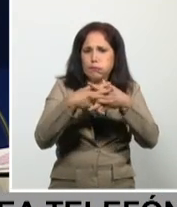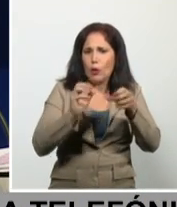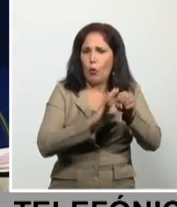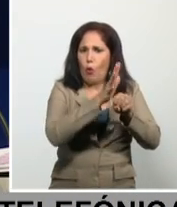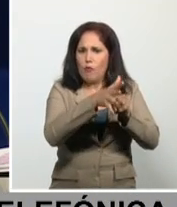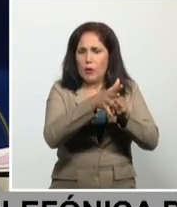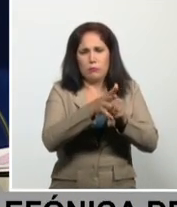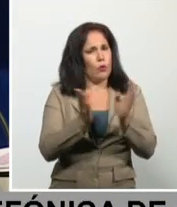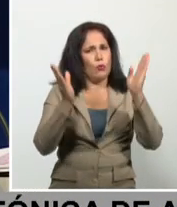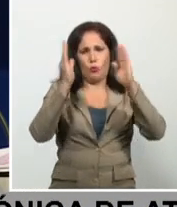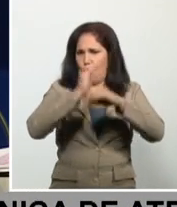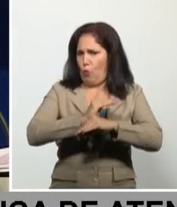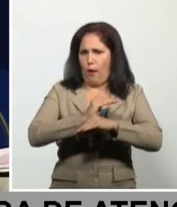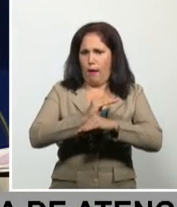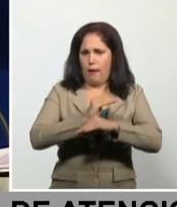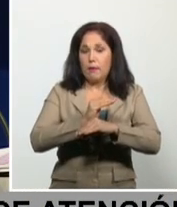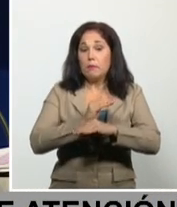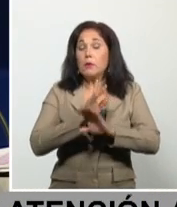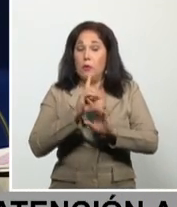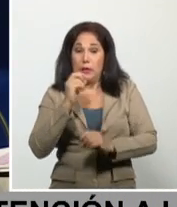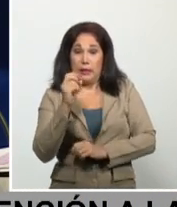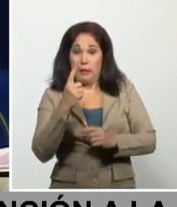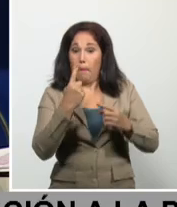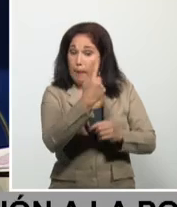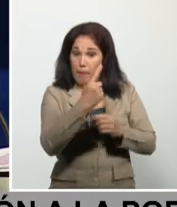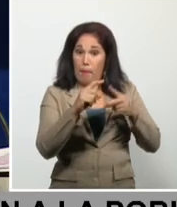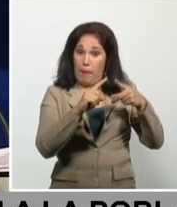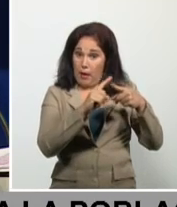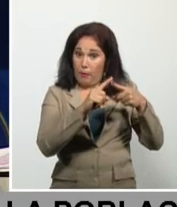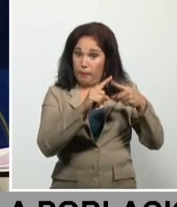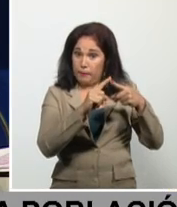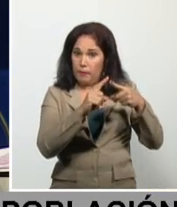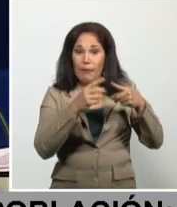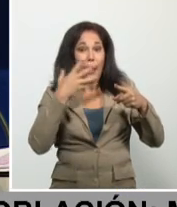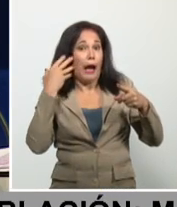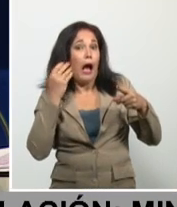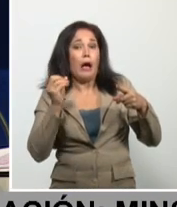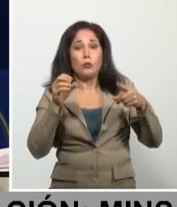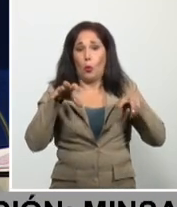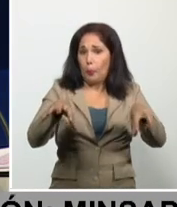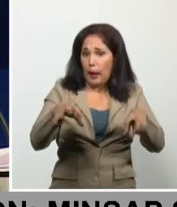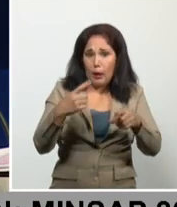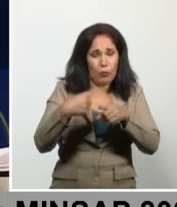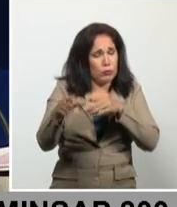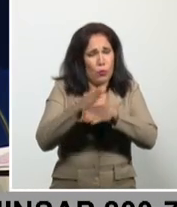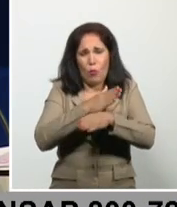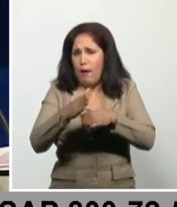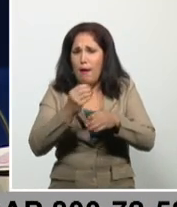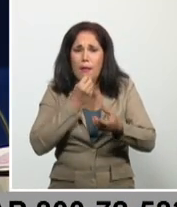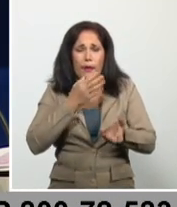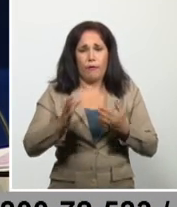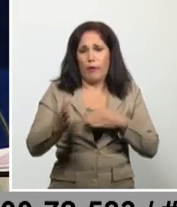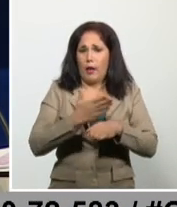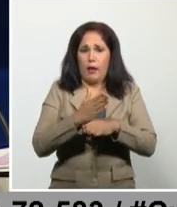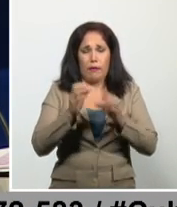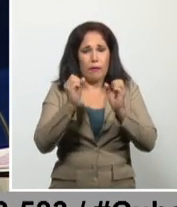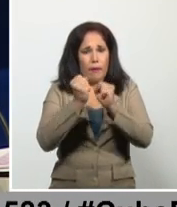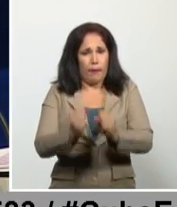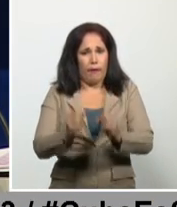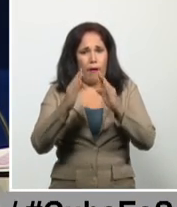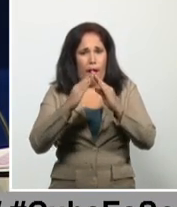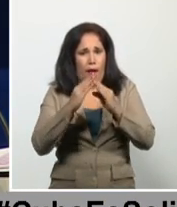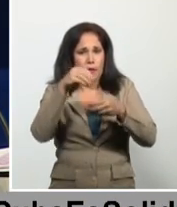lugar, transmisión al gato, segundo, que el gato, digo el gato o cualquier mascota, cualquier animal doméstico,